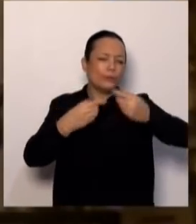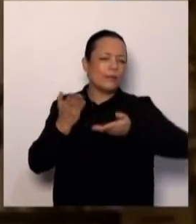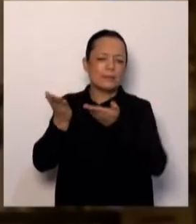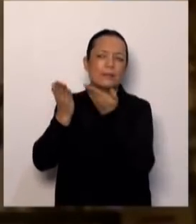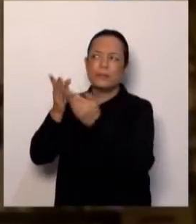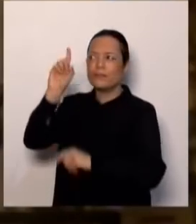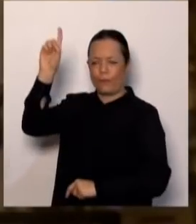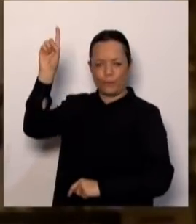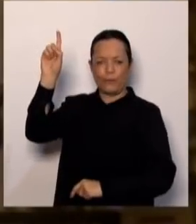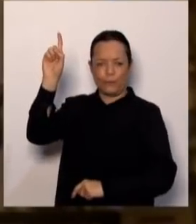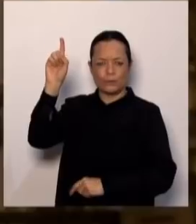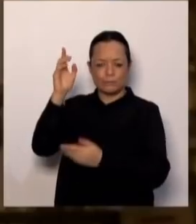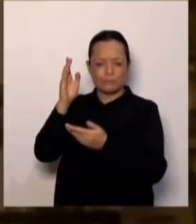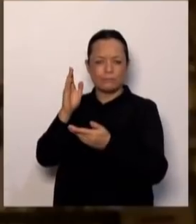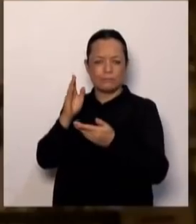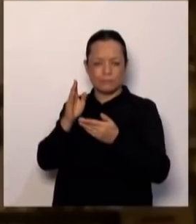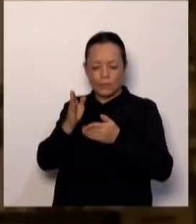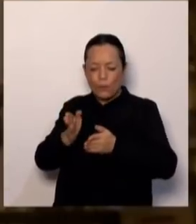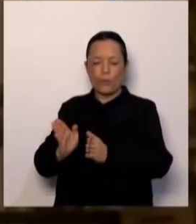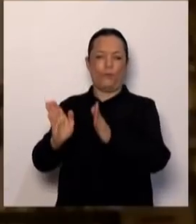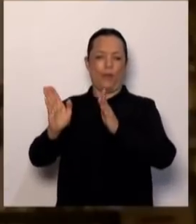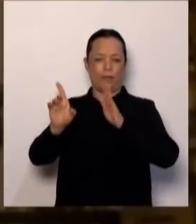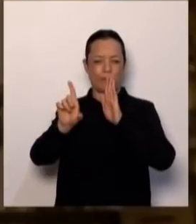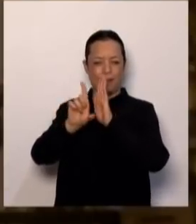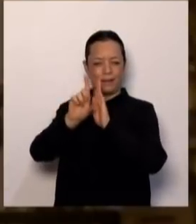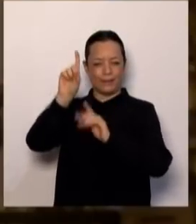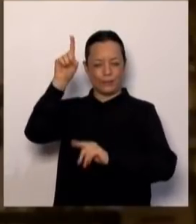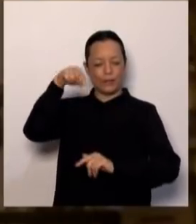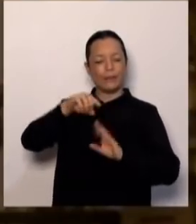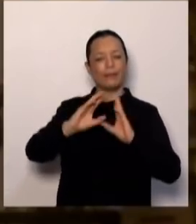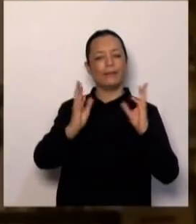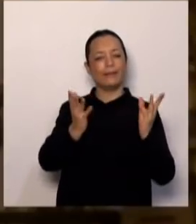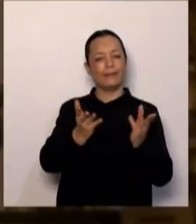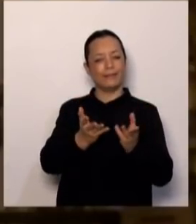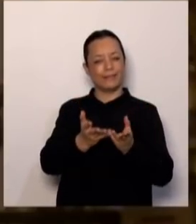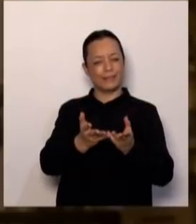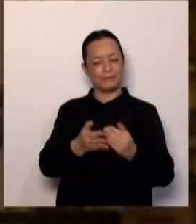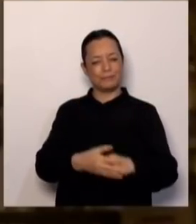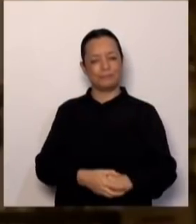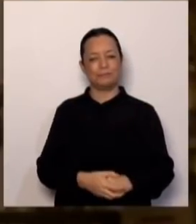Dios y marcando también la ley de Dios en esta tierra.